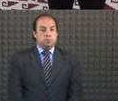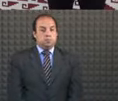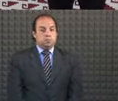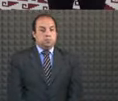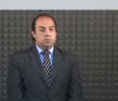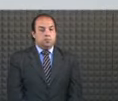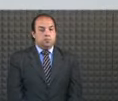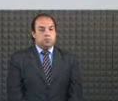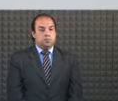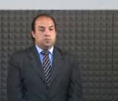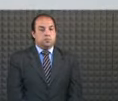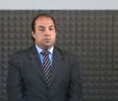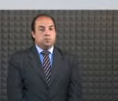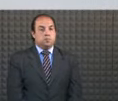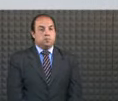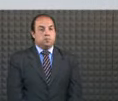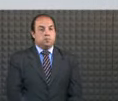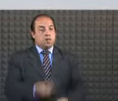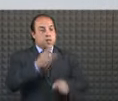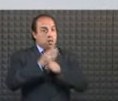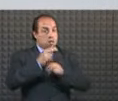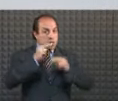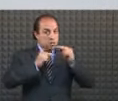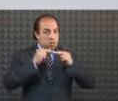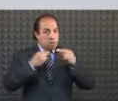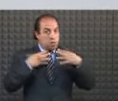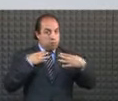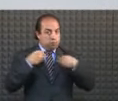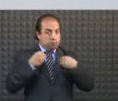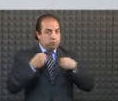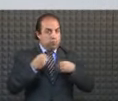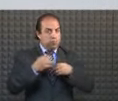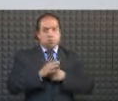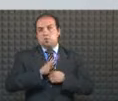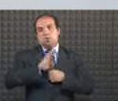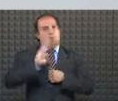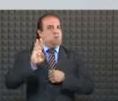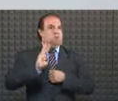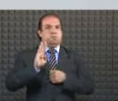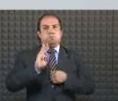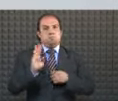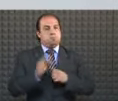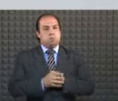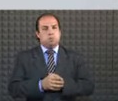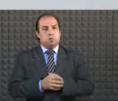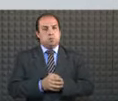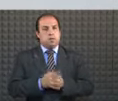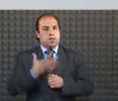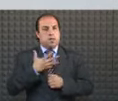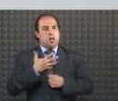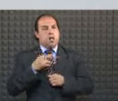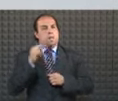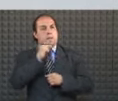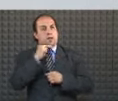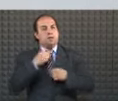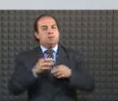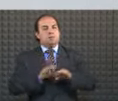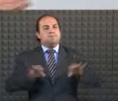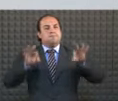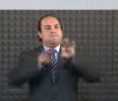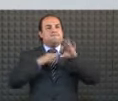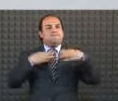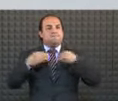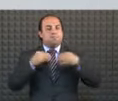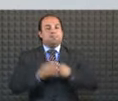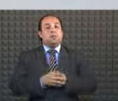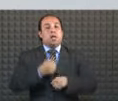Sí, en relación a esto, esta tercera ola no es ni remotamente parecida, aunque hay una velocidad importante de contagio, sobre todo en